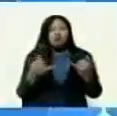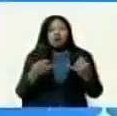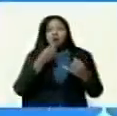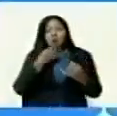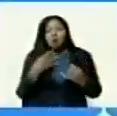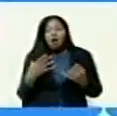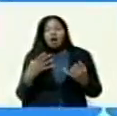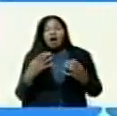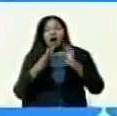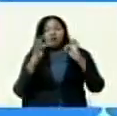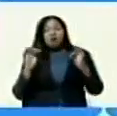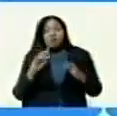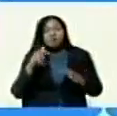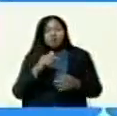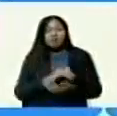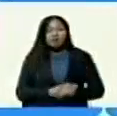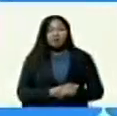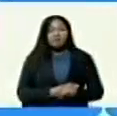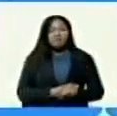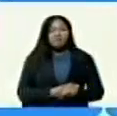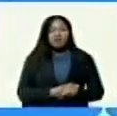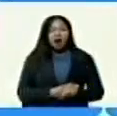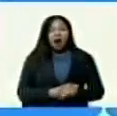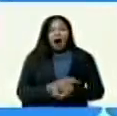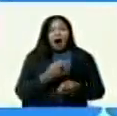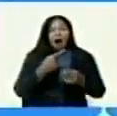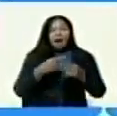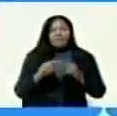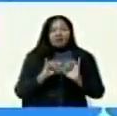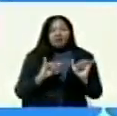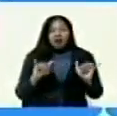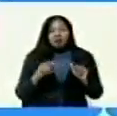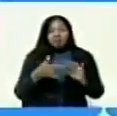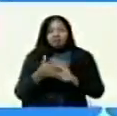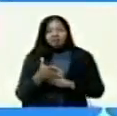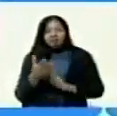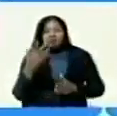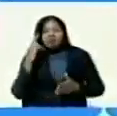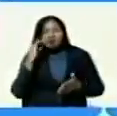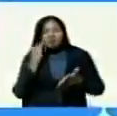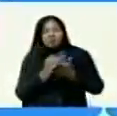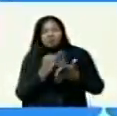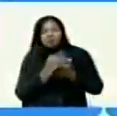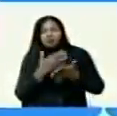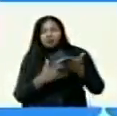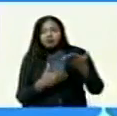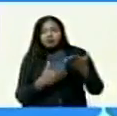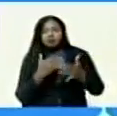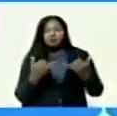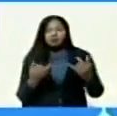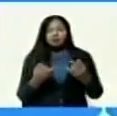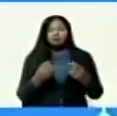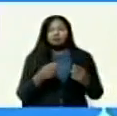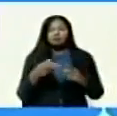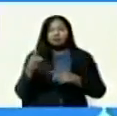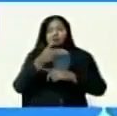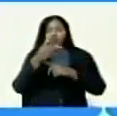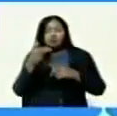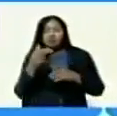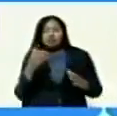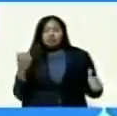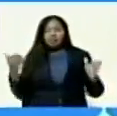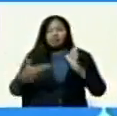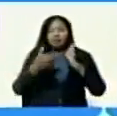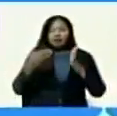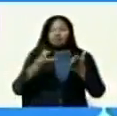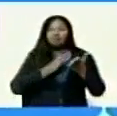curso, pero ya ha quedado comprobado el terrorismo cibernético, este ataque con